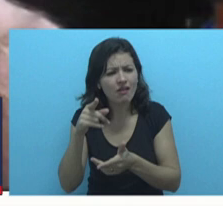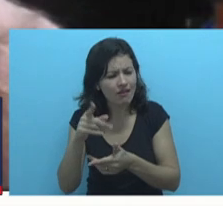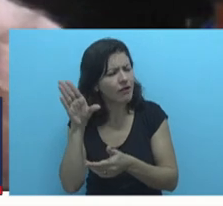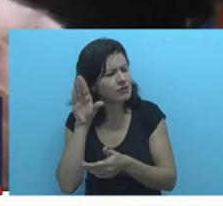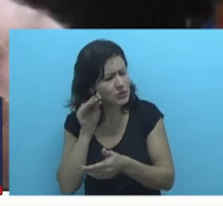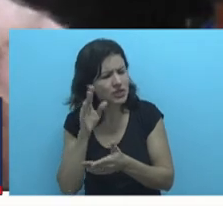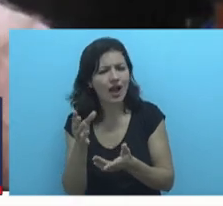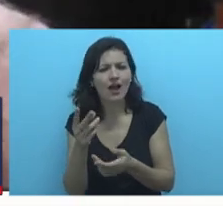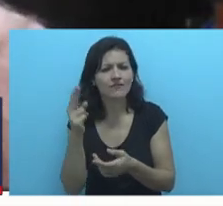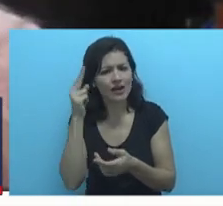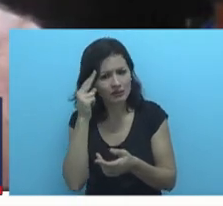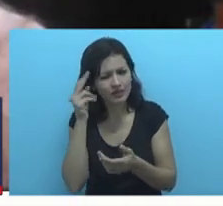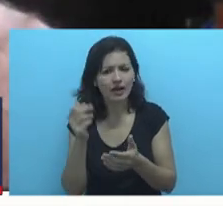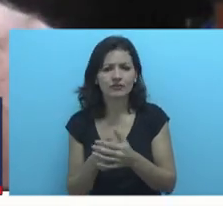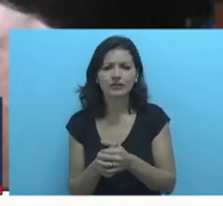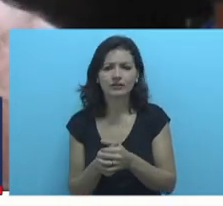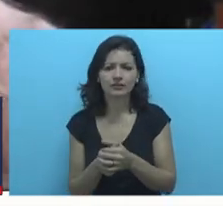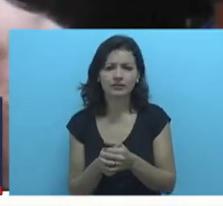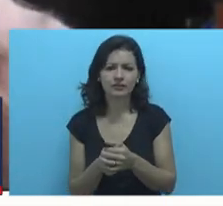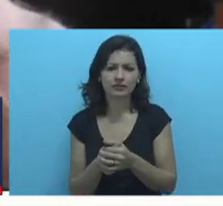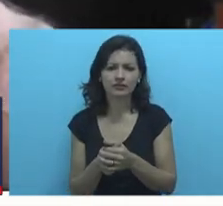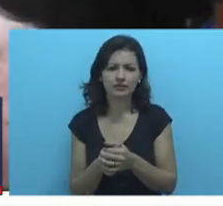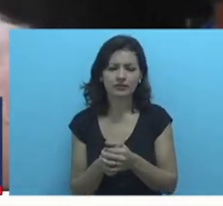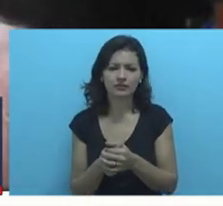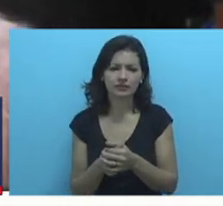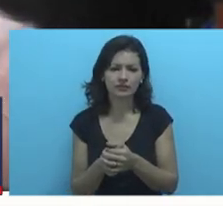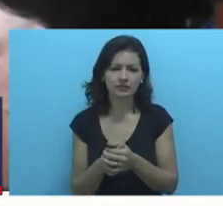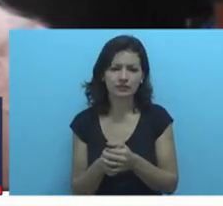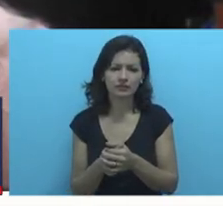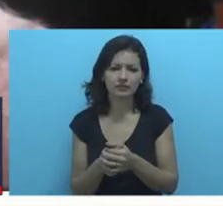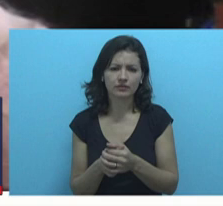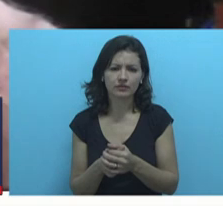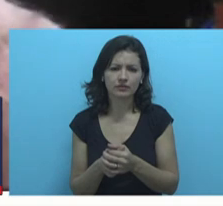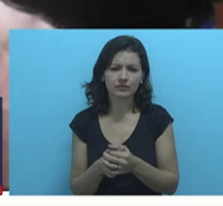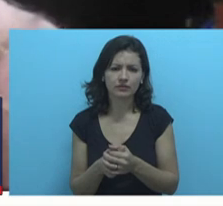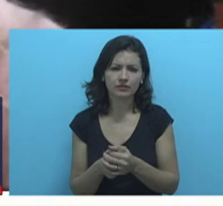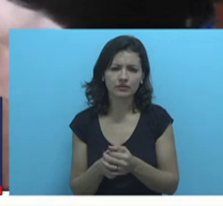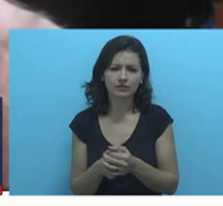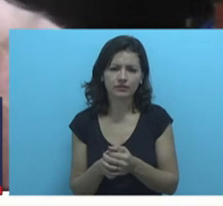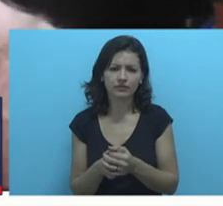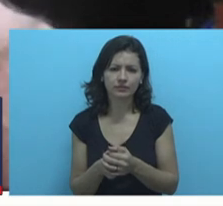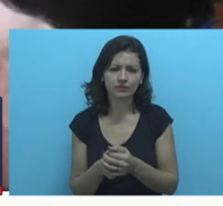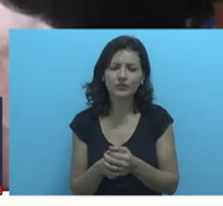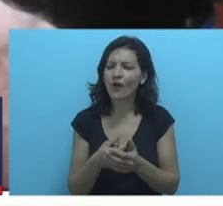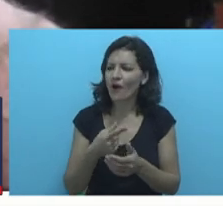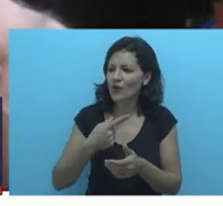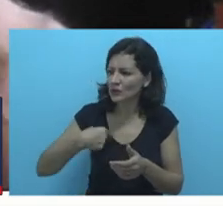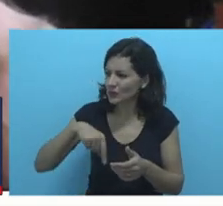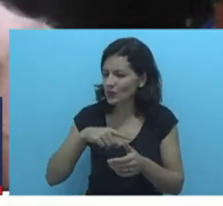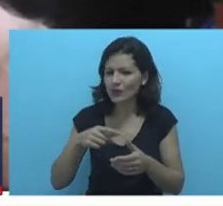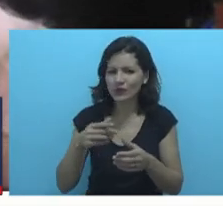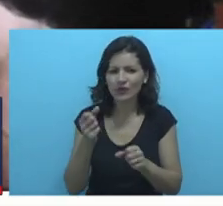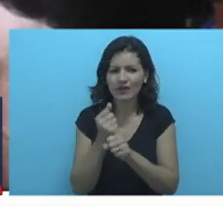Siempre incluía muy atento mi opinión a sus decisiones. Solo los que formábamos parte de la gestión